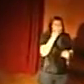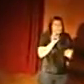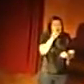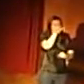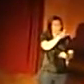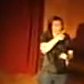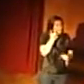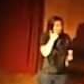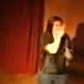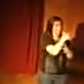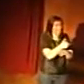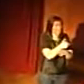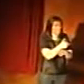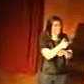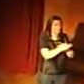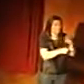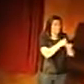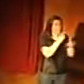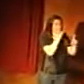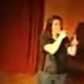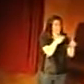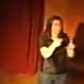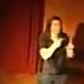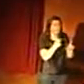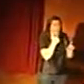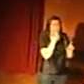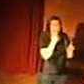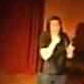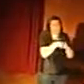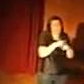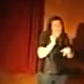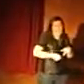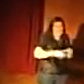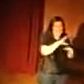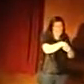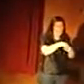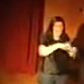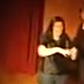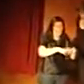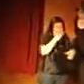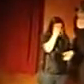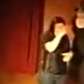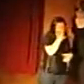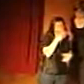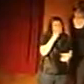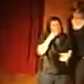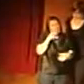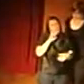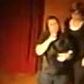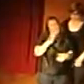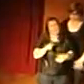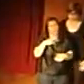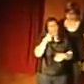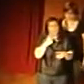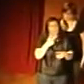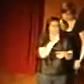pintores recogieran repertorios de las riquezas del reino recuerden Carlos io las los bodegones de Meléndez